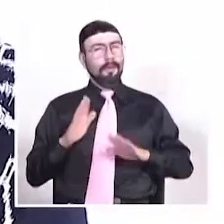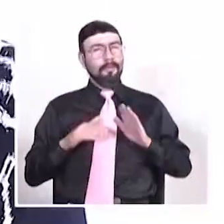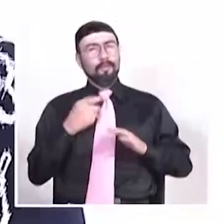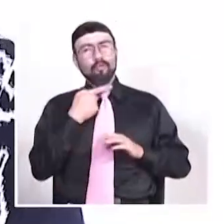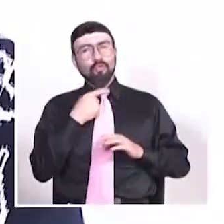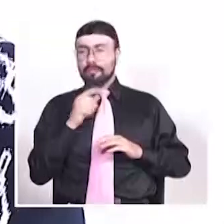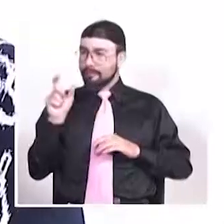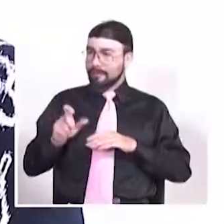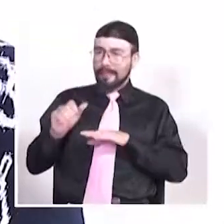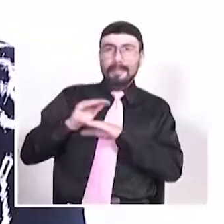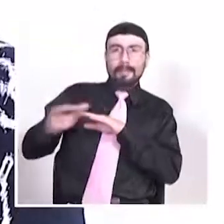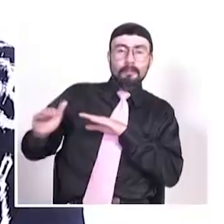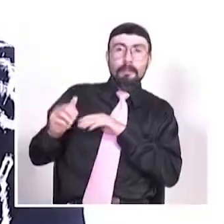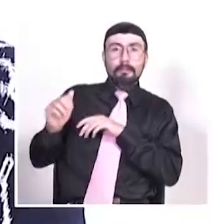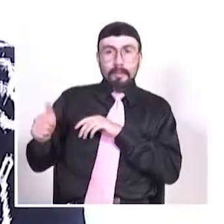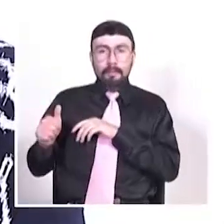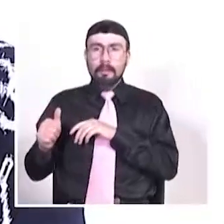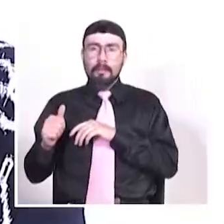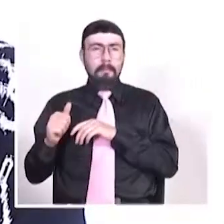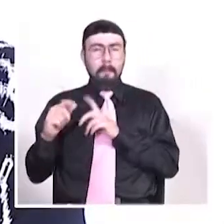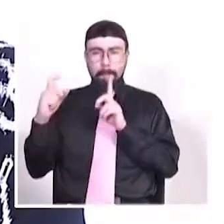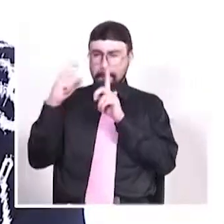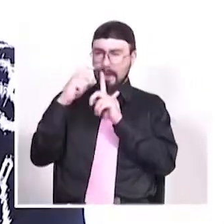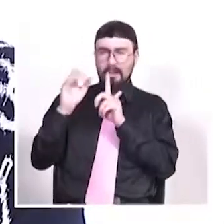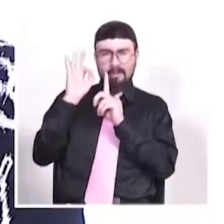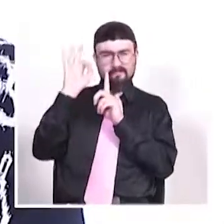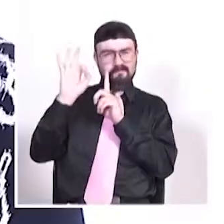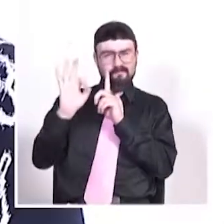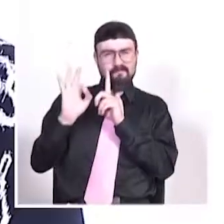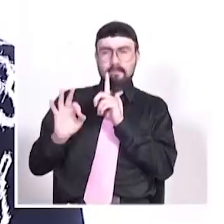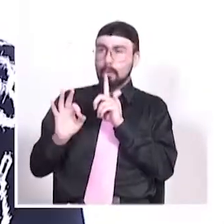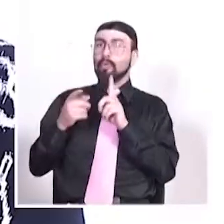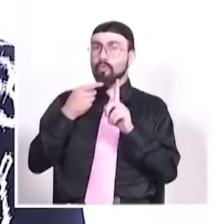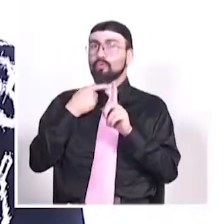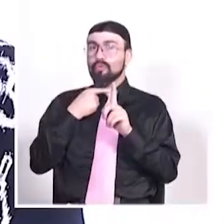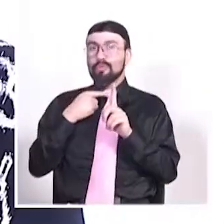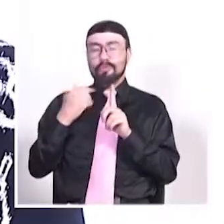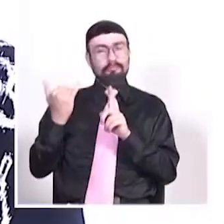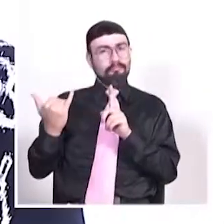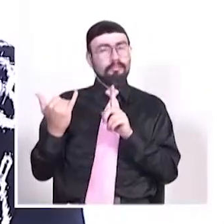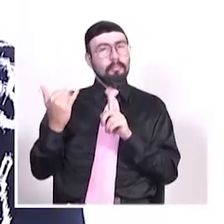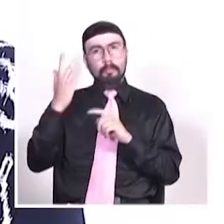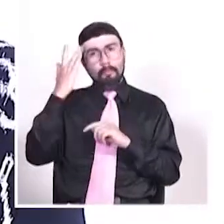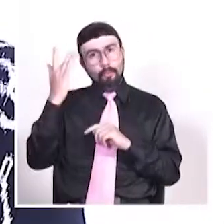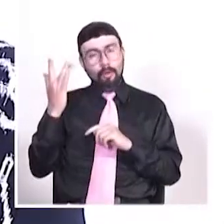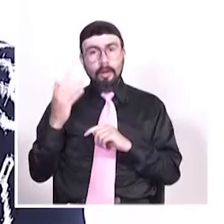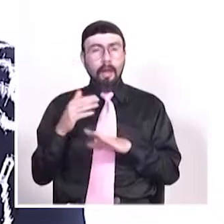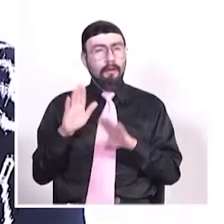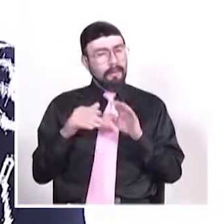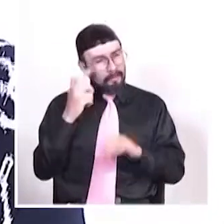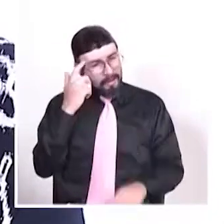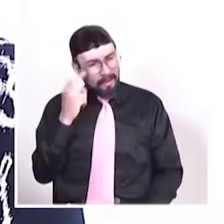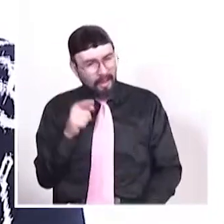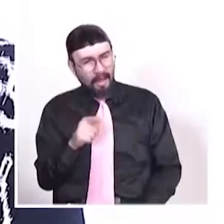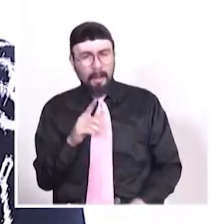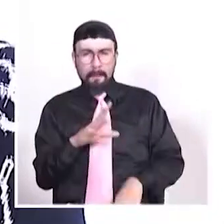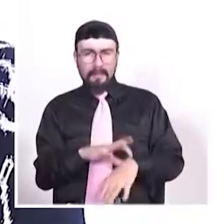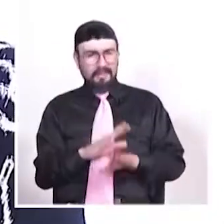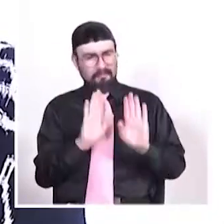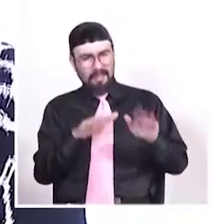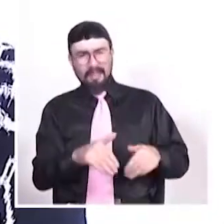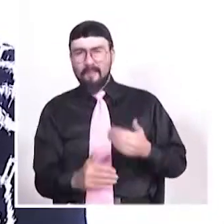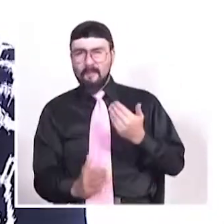cuando el invitado habla con palabras técnicas también, porque es que a veces creemos que la medicina es tan